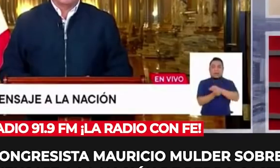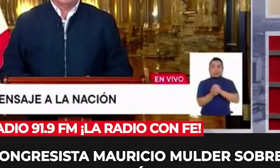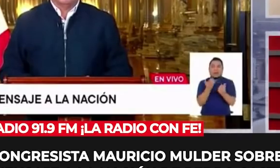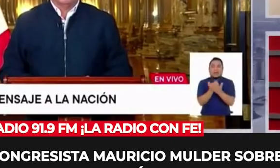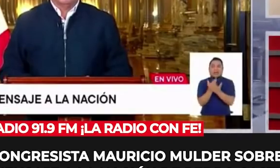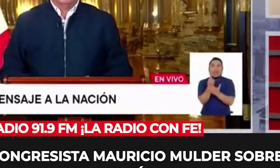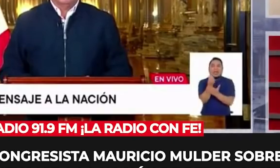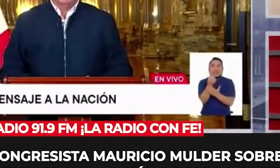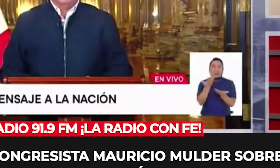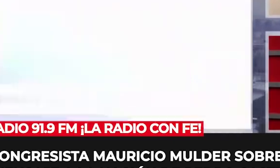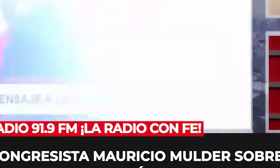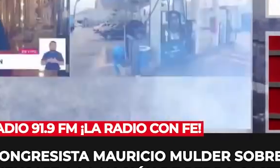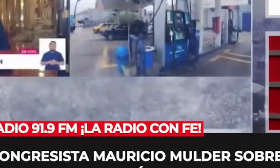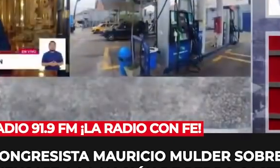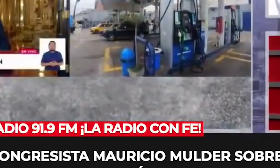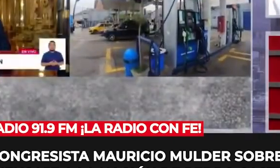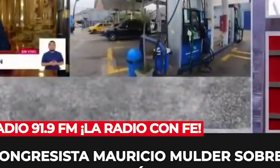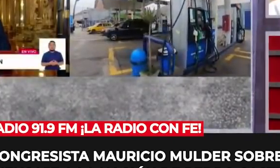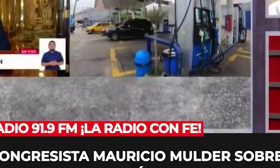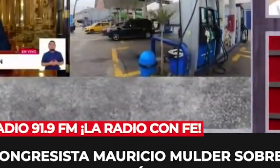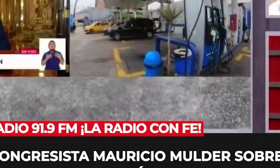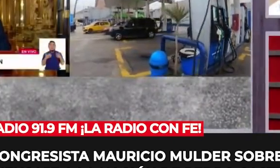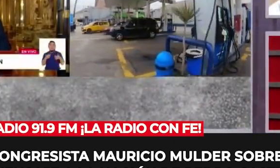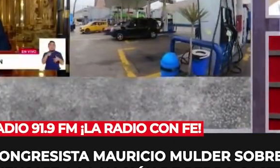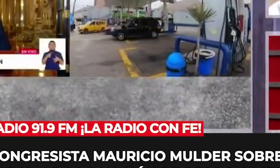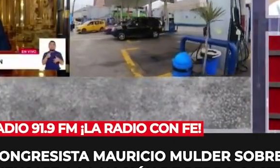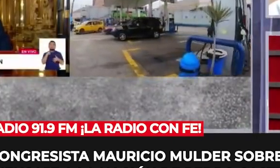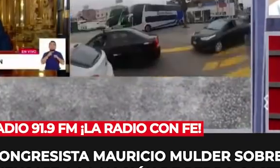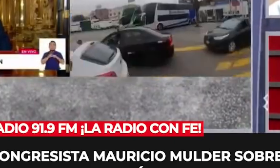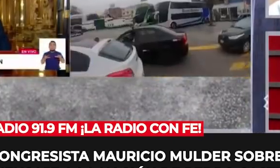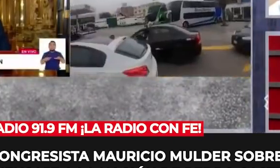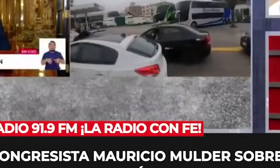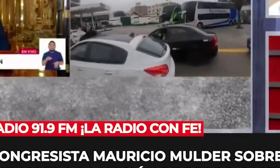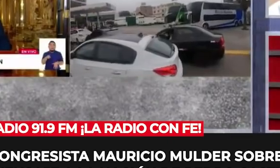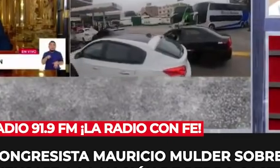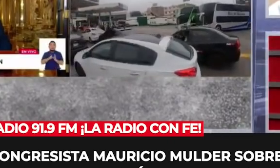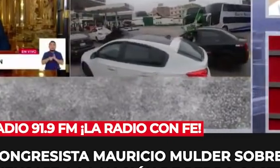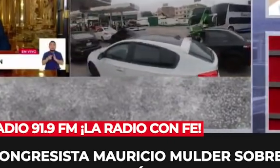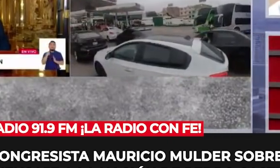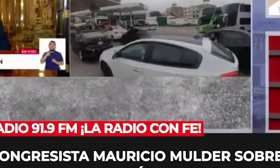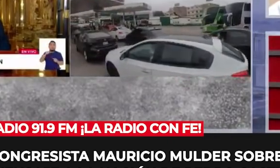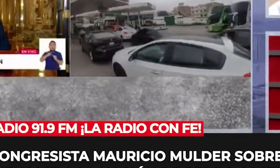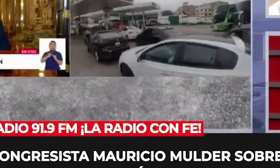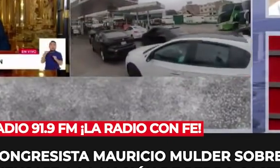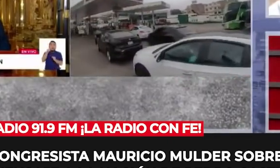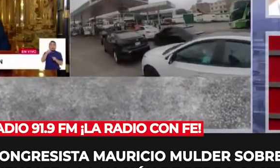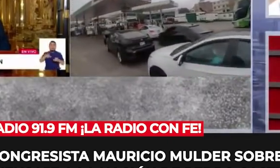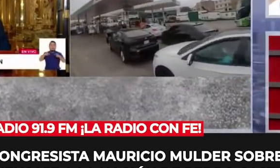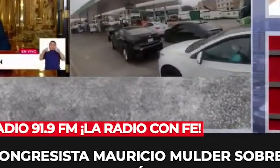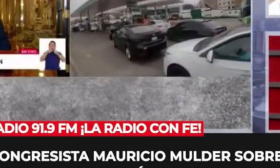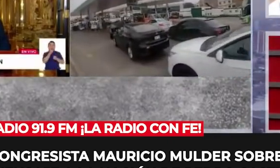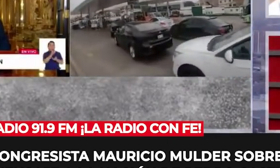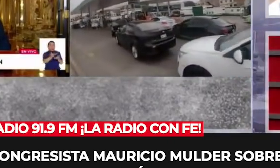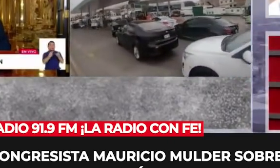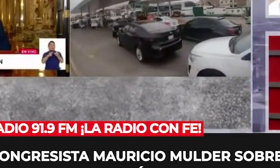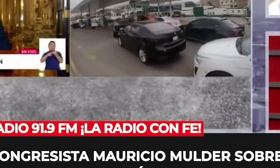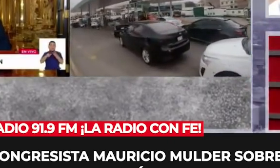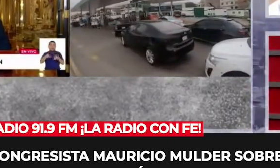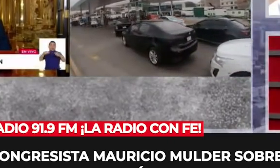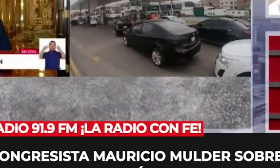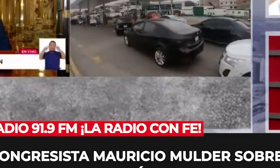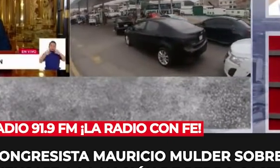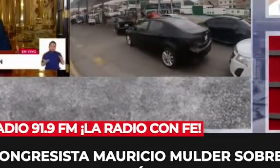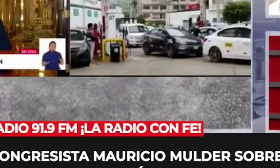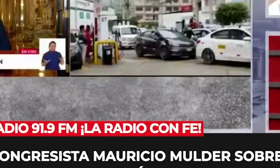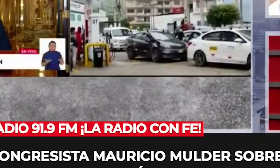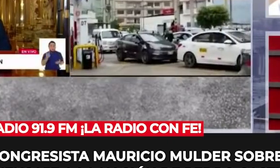porque no tiene la capacidad, ni el liderazgo, ni la solidez suficiente como para poder crear una propia corriente que